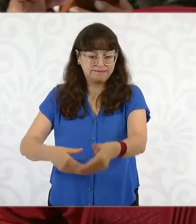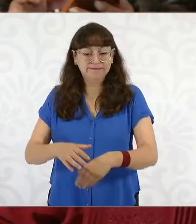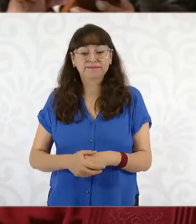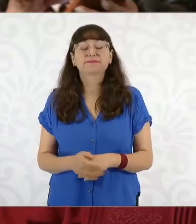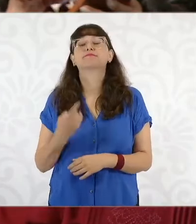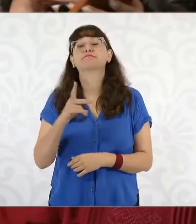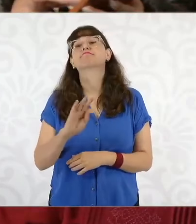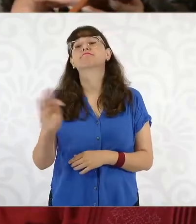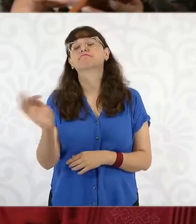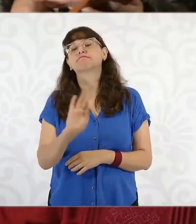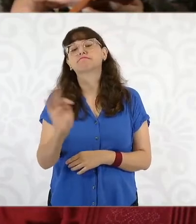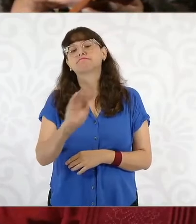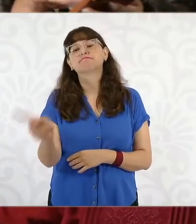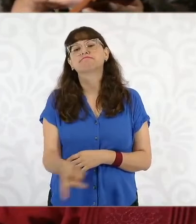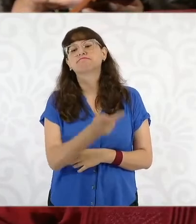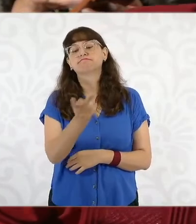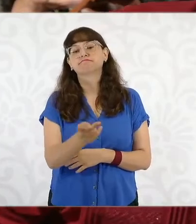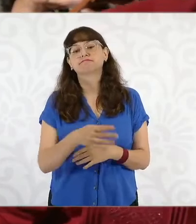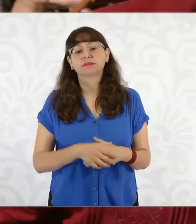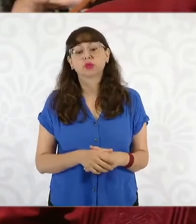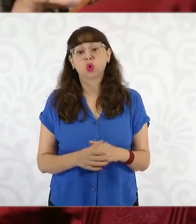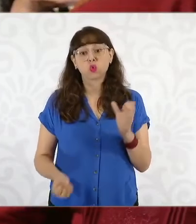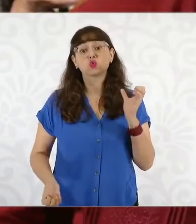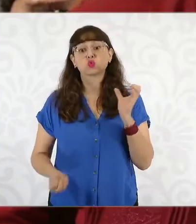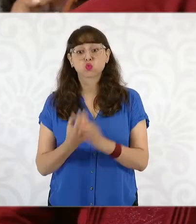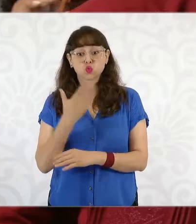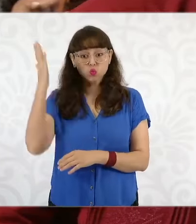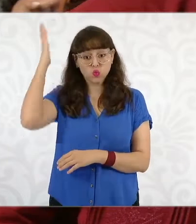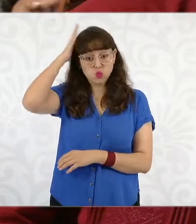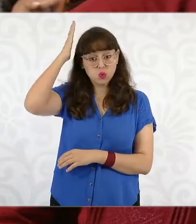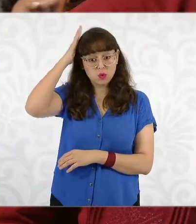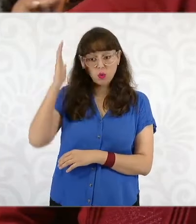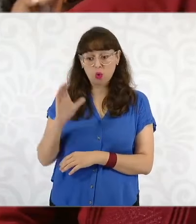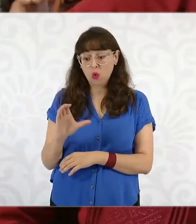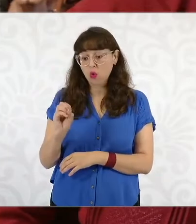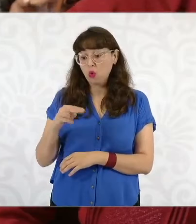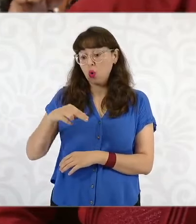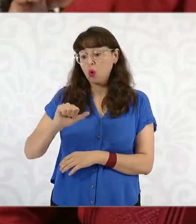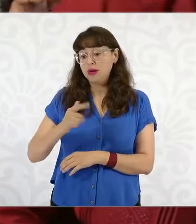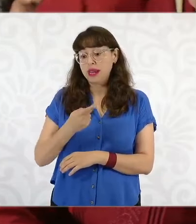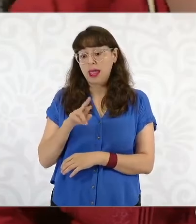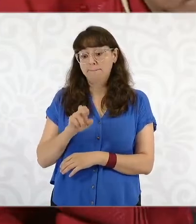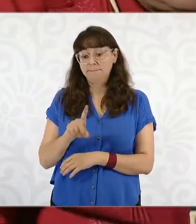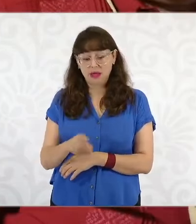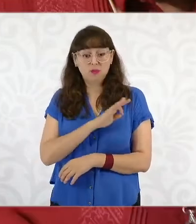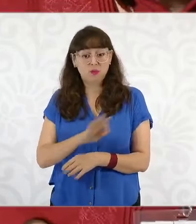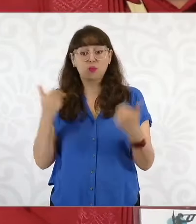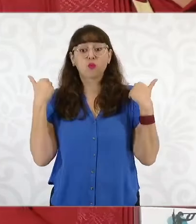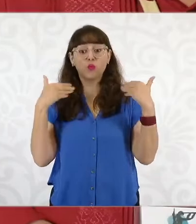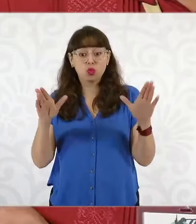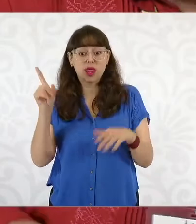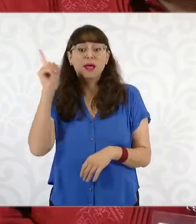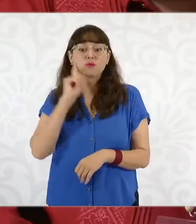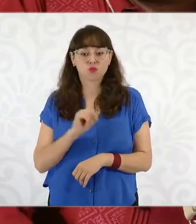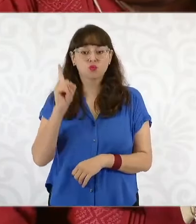ha considerado que el nuevo o la nueva titular de CONAPRED pues pueda ser una mujer afro, ya que en el